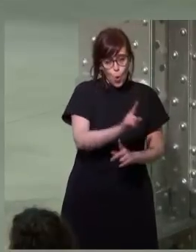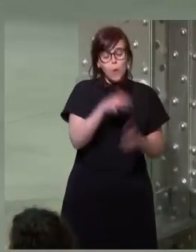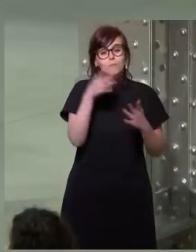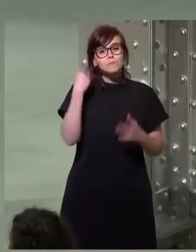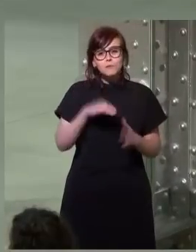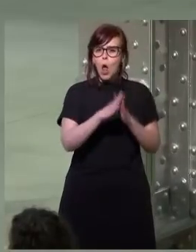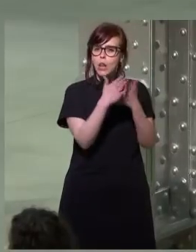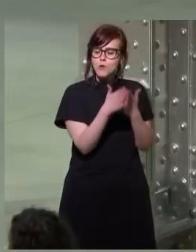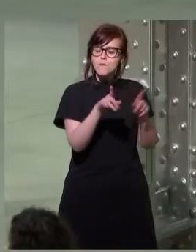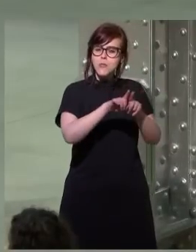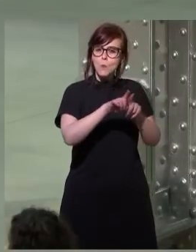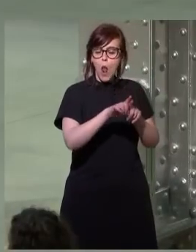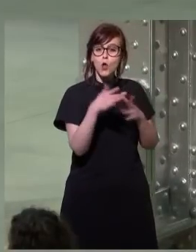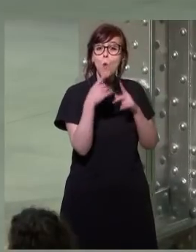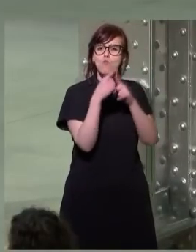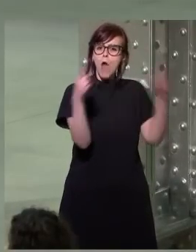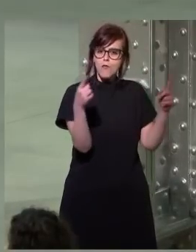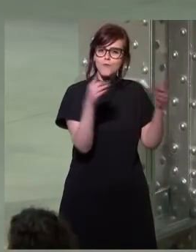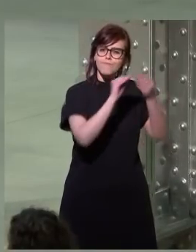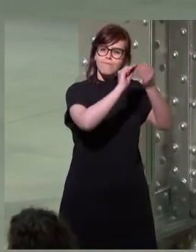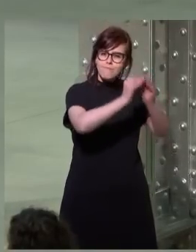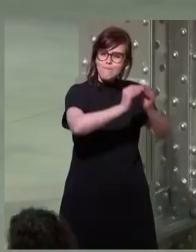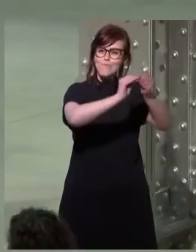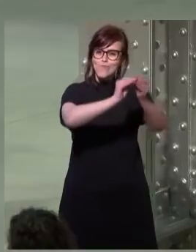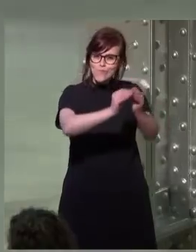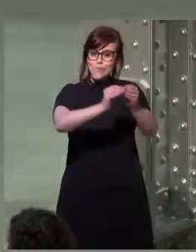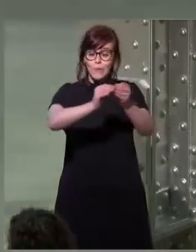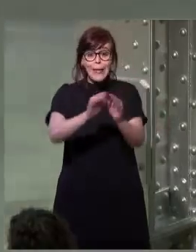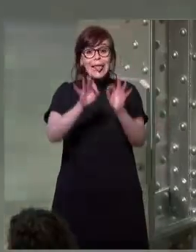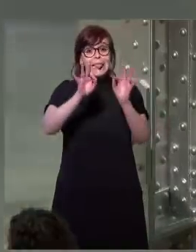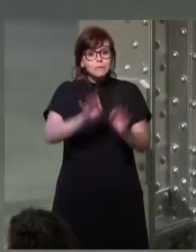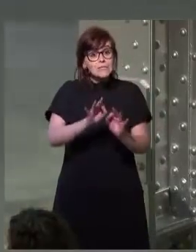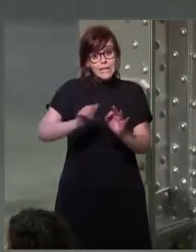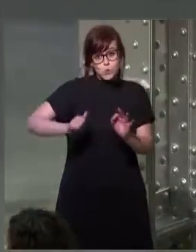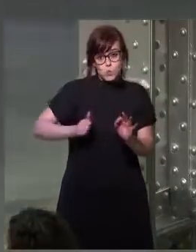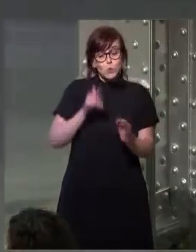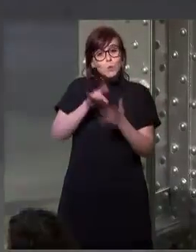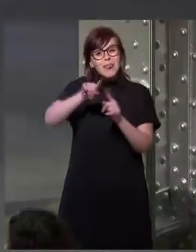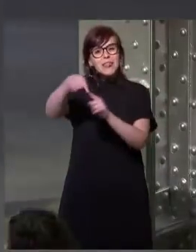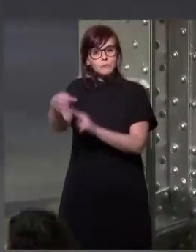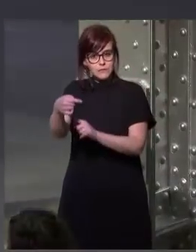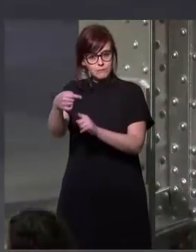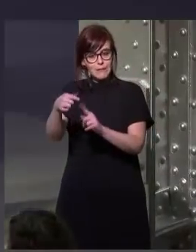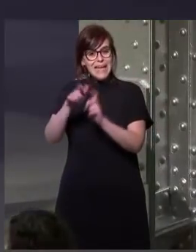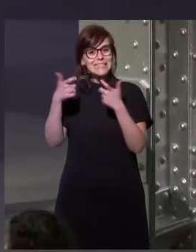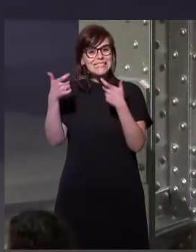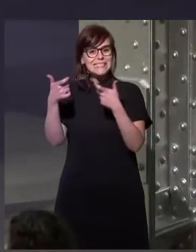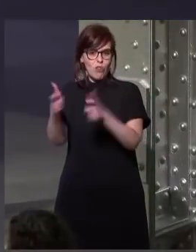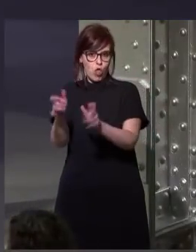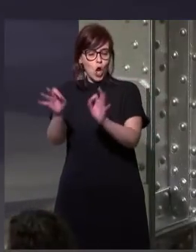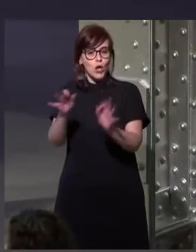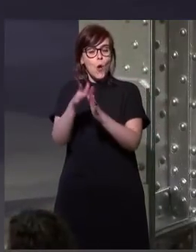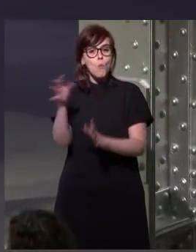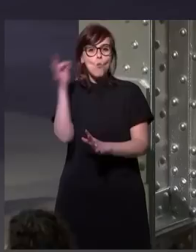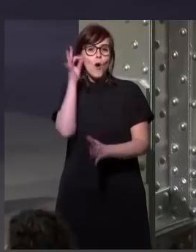fue cociendo poco a poco a lo largo de un año, y ella luego empezó una sección muy exitosa también, que es